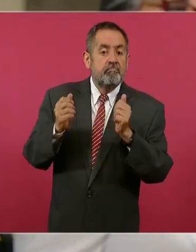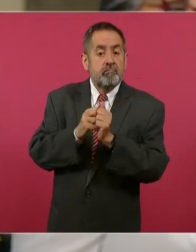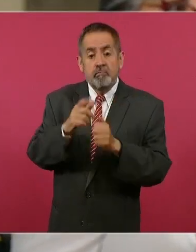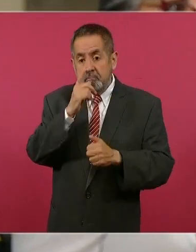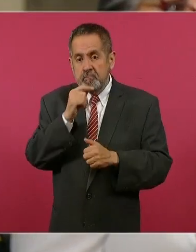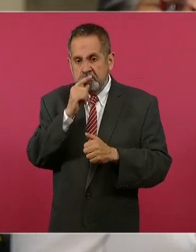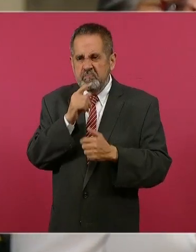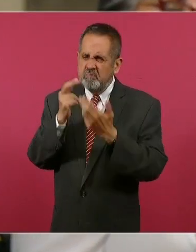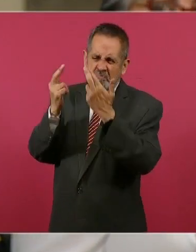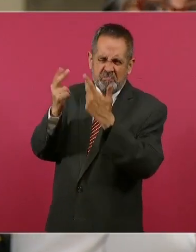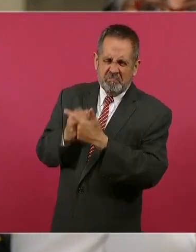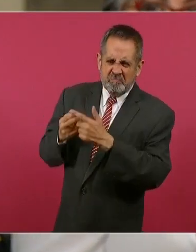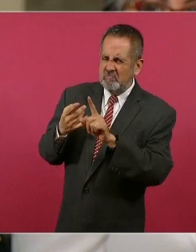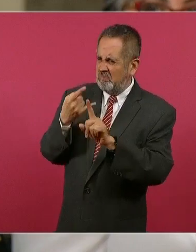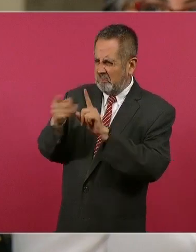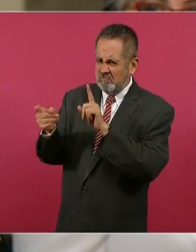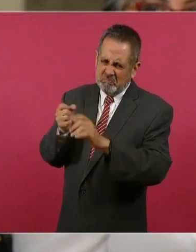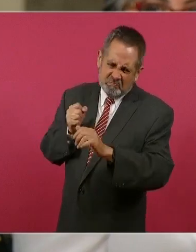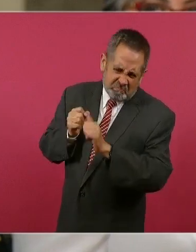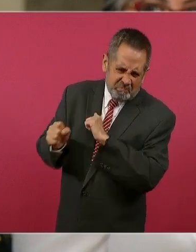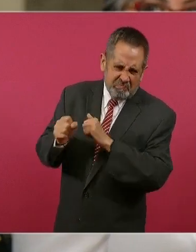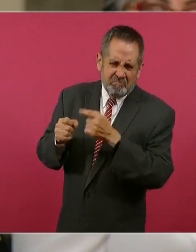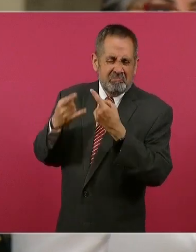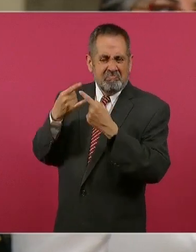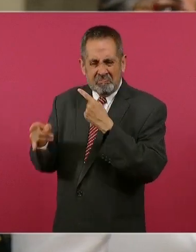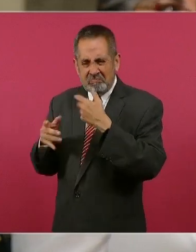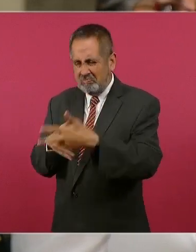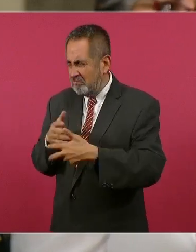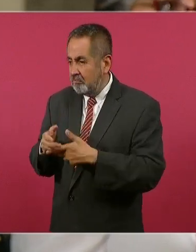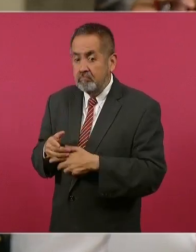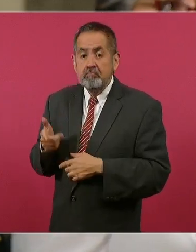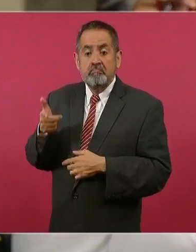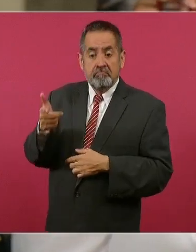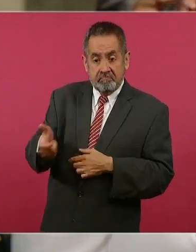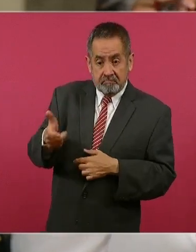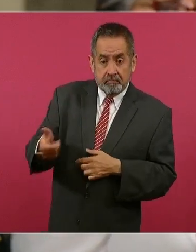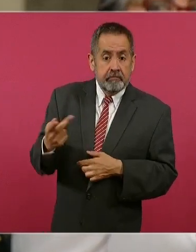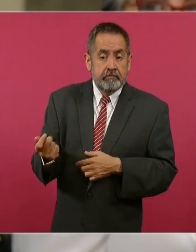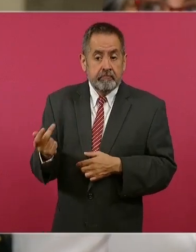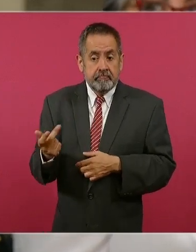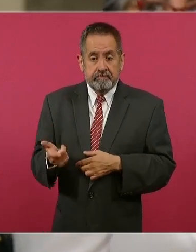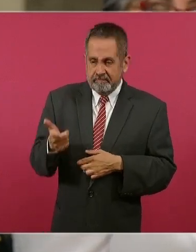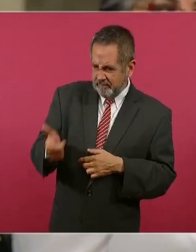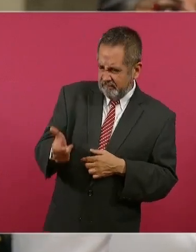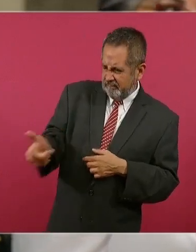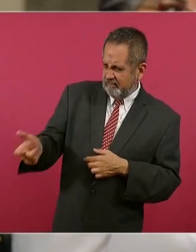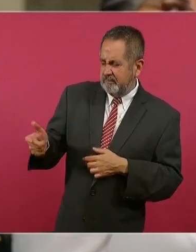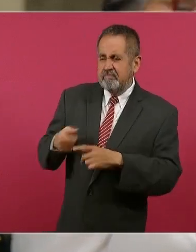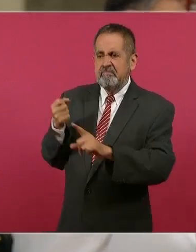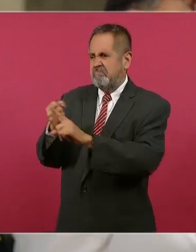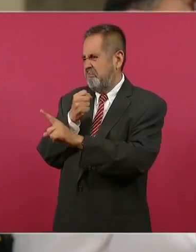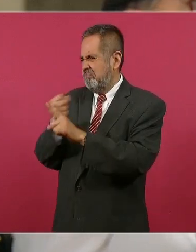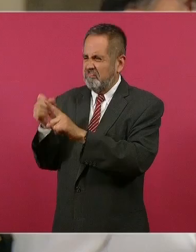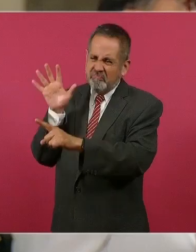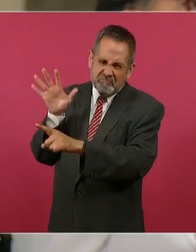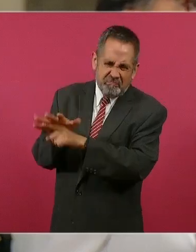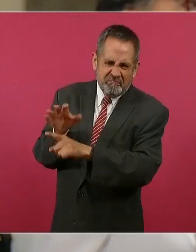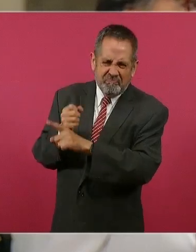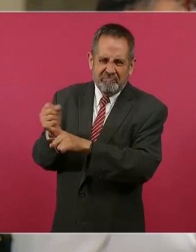policías rompiendo puertas y ventanas, incluso mataron también a los perros, golpeando a sus ocupantes,